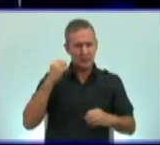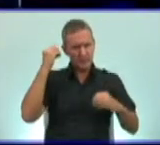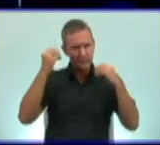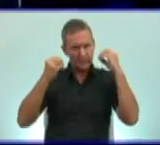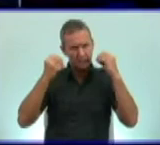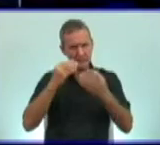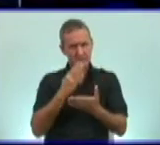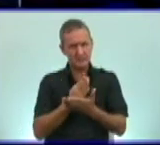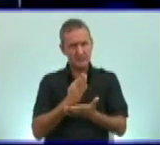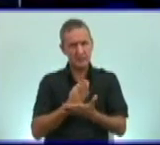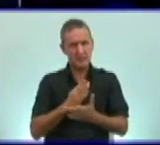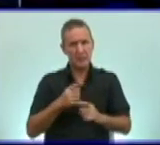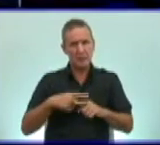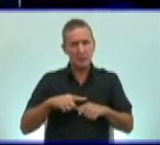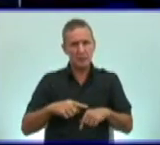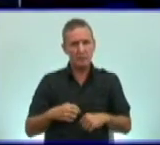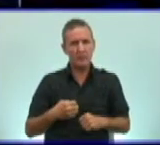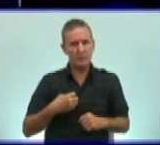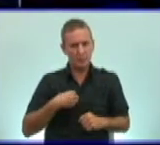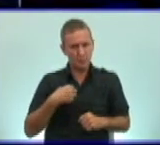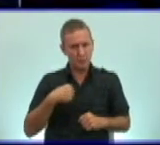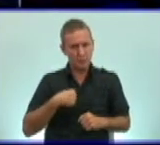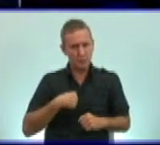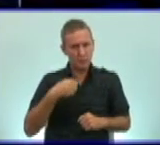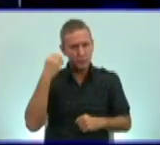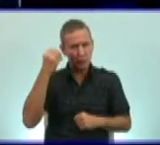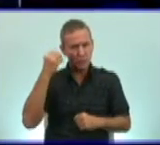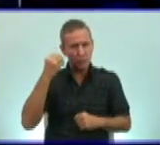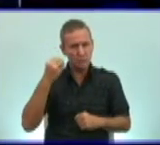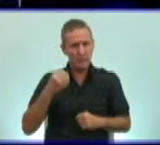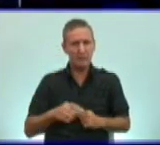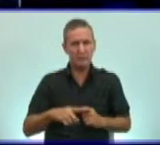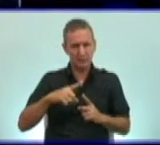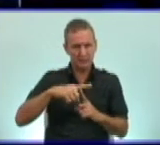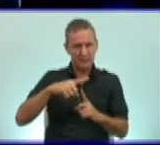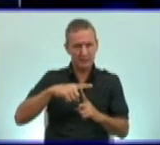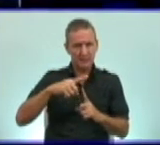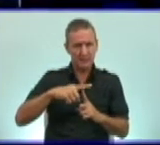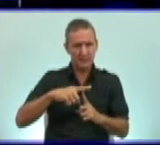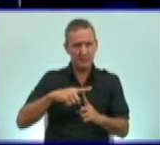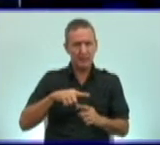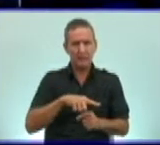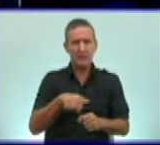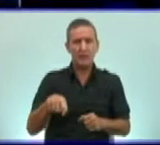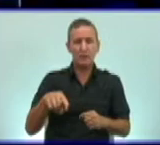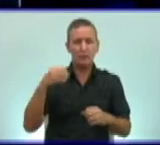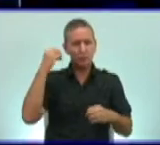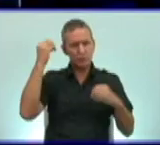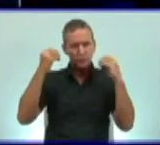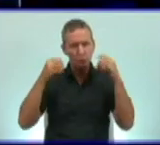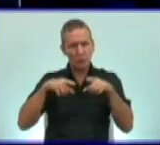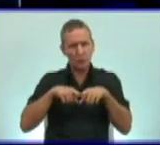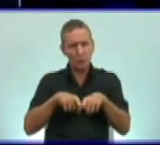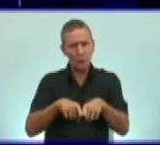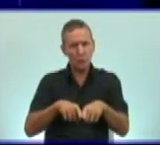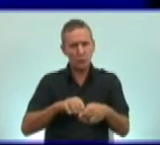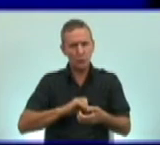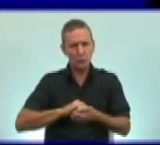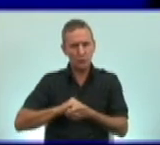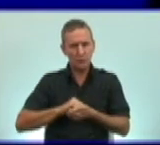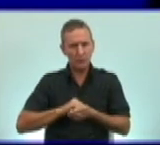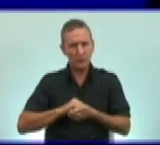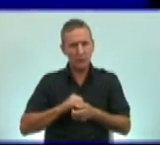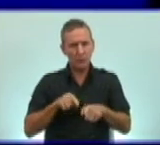clase, pero yo creo que podríamos dejarlo de tarea para que ustedes lo analicen con sus compañeros y con sus profesores. El